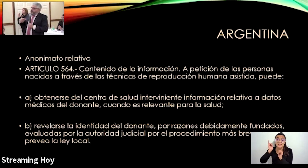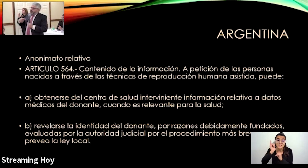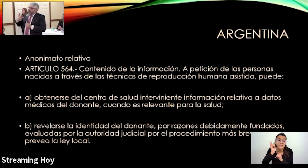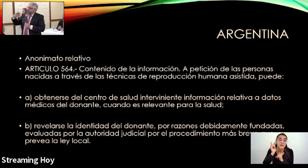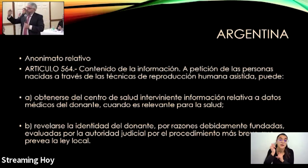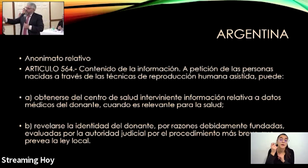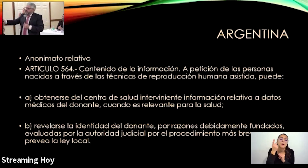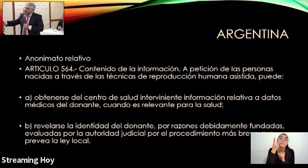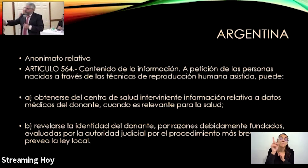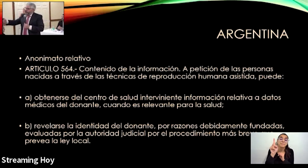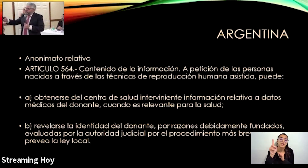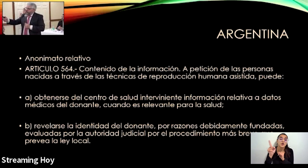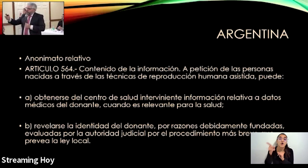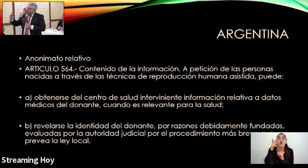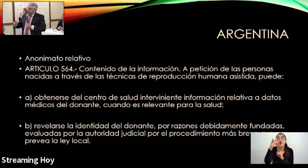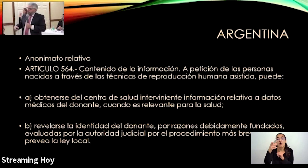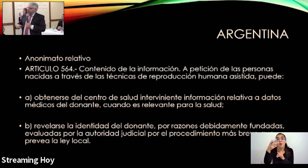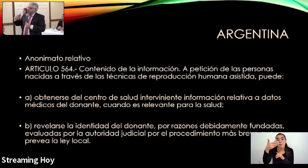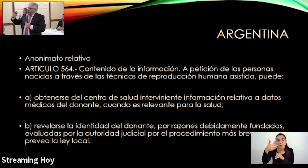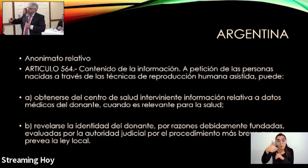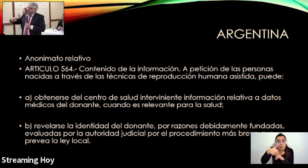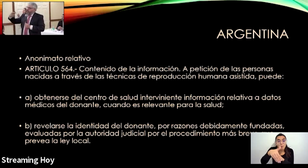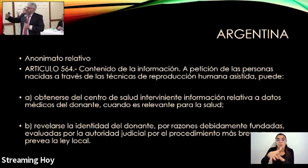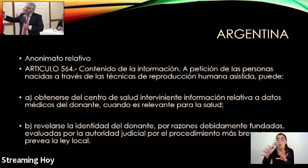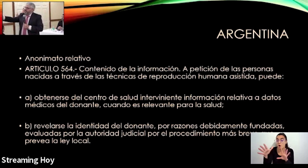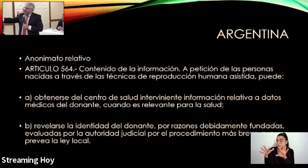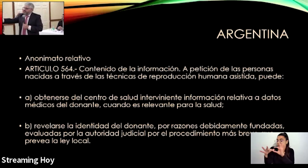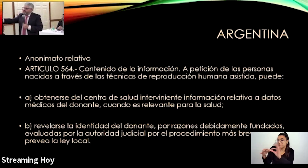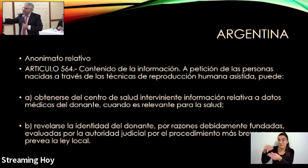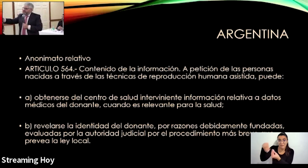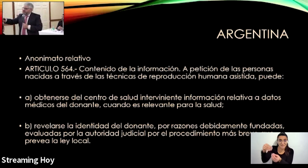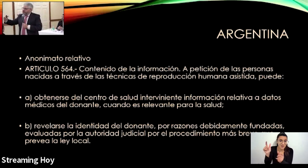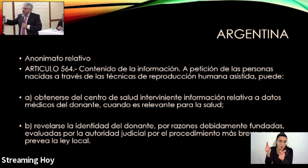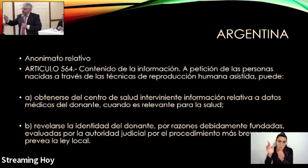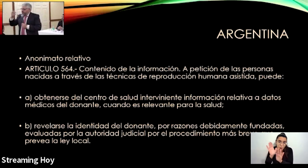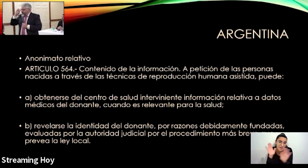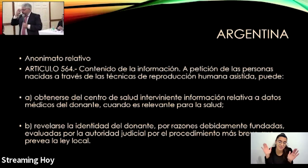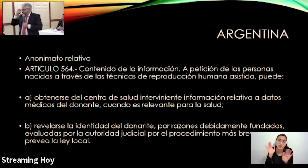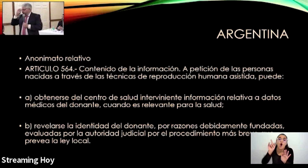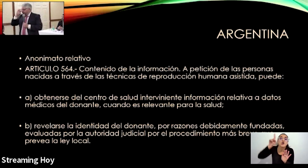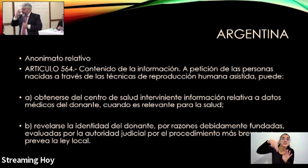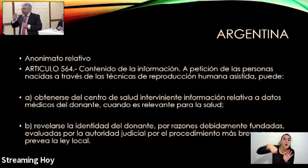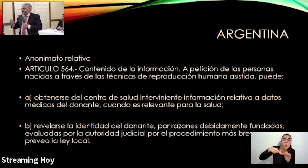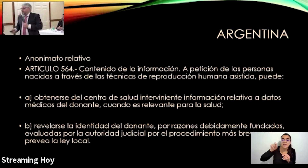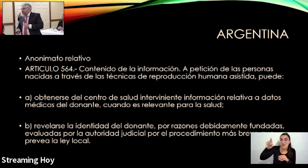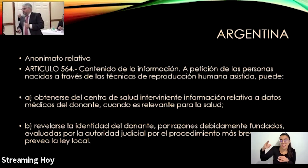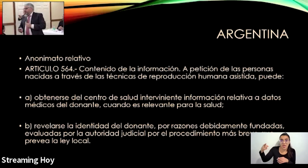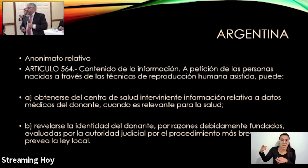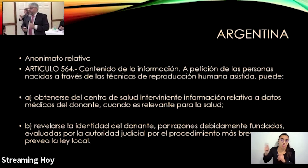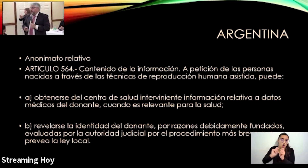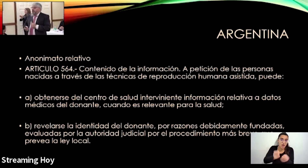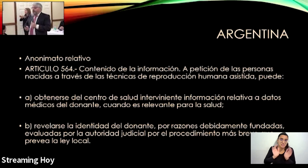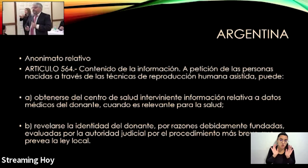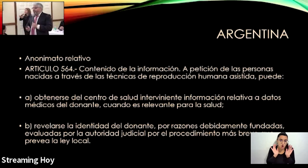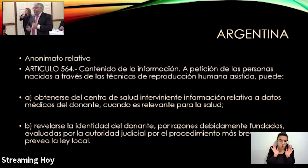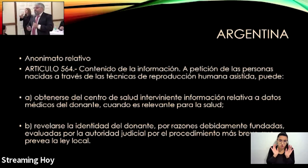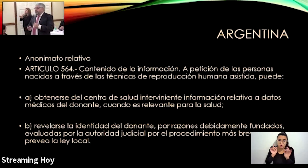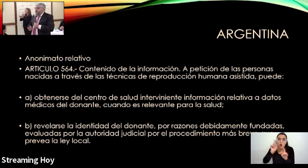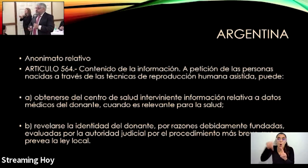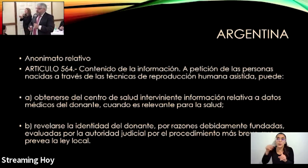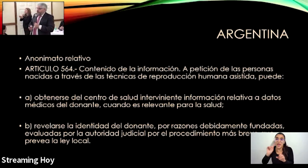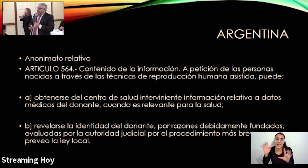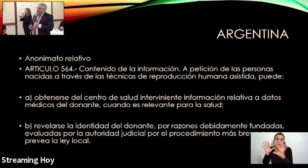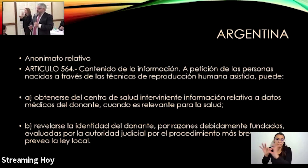de que no va a haber efectos filiatorios como consecuencia de esa donación. Sí,